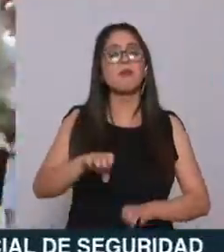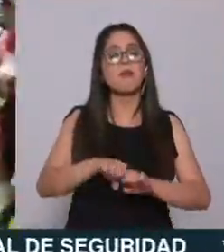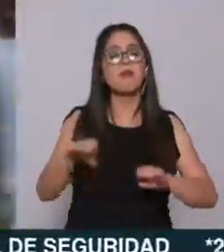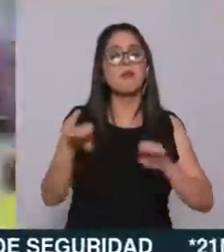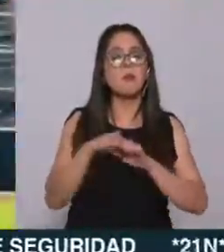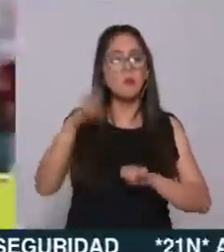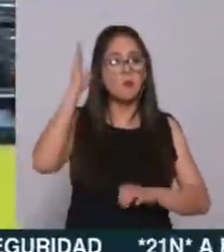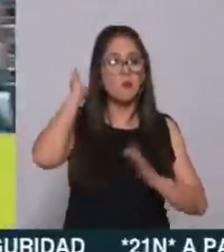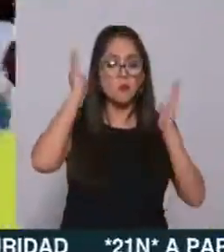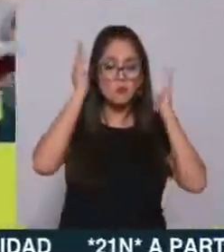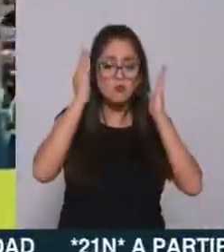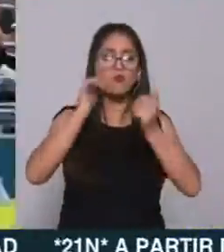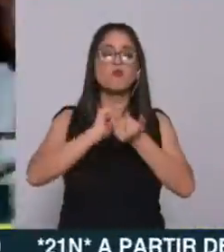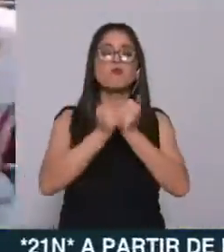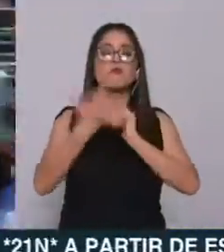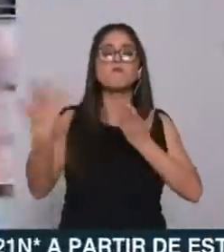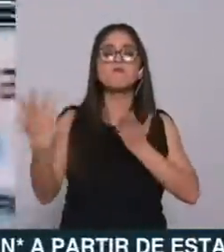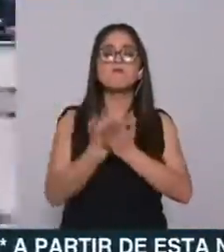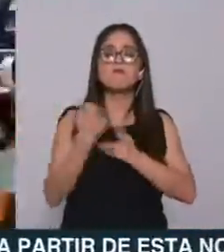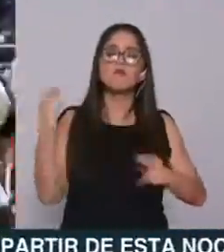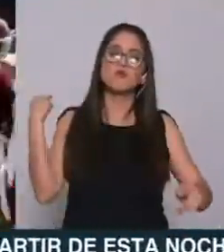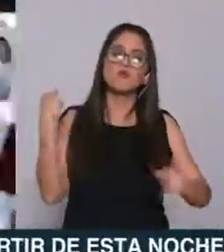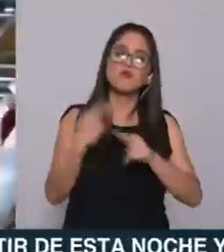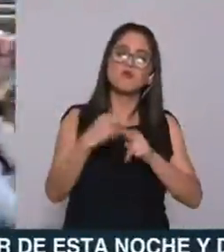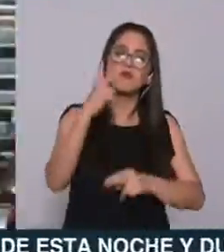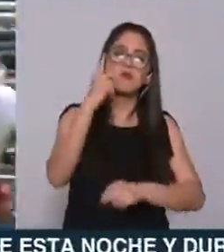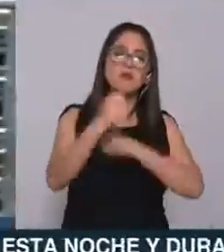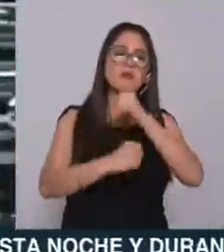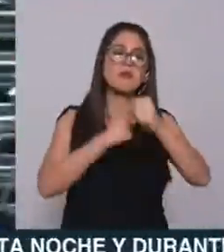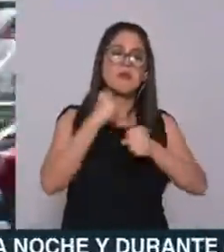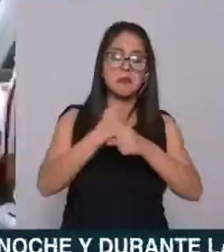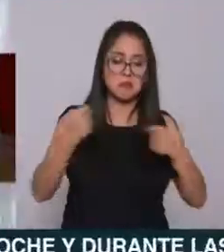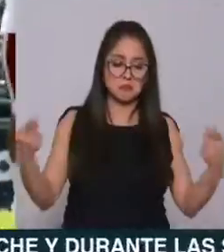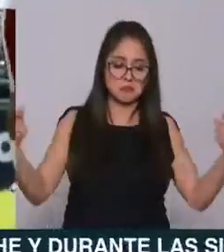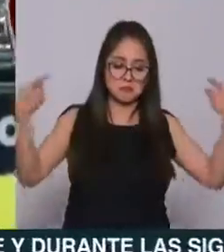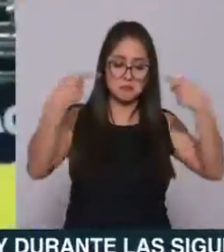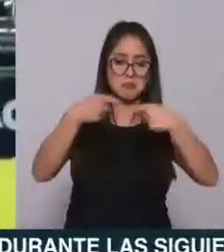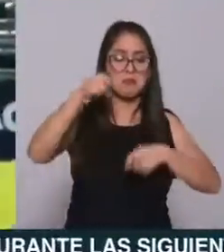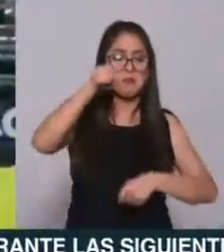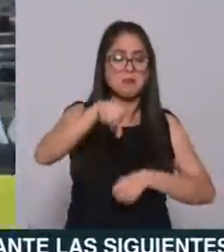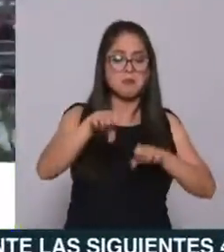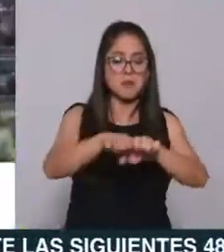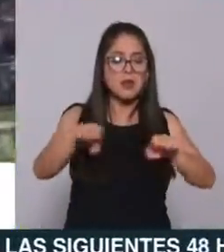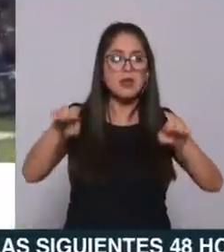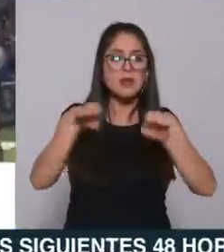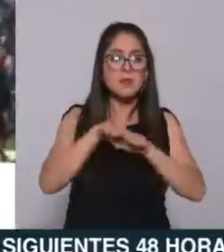se llevó la corona tras 30 años en que no se enfrentaban equipos de la misma institución en